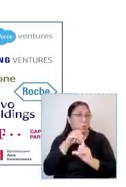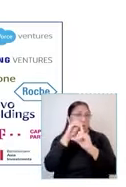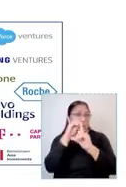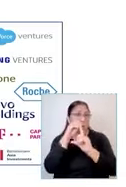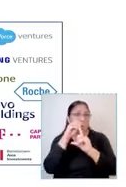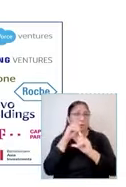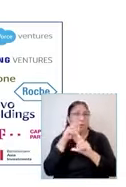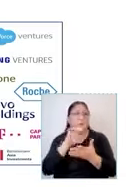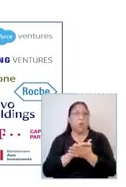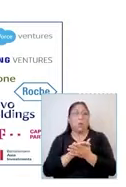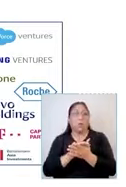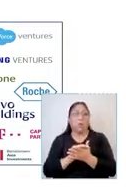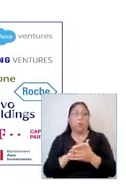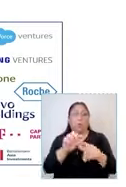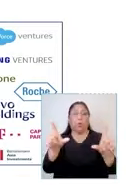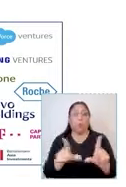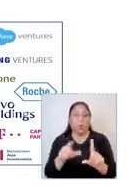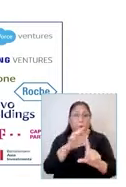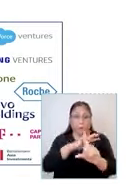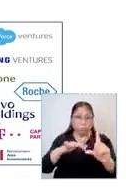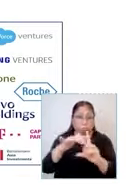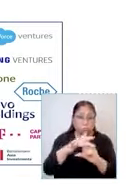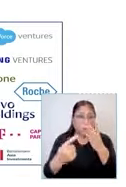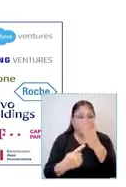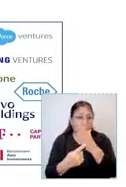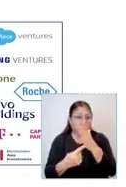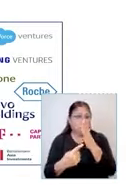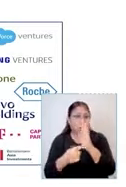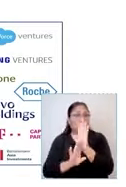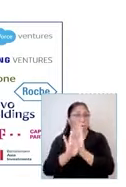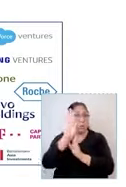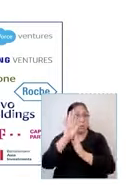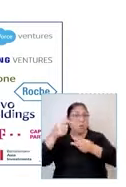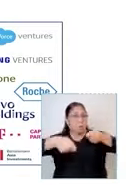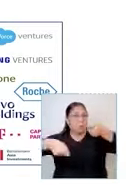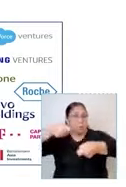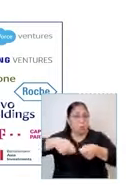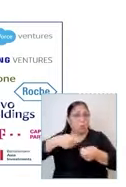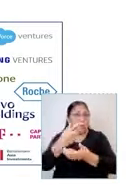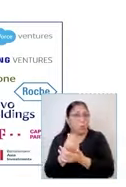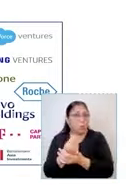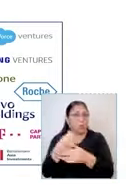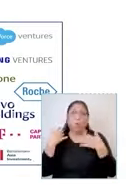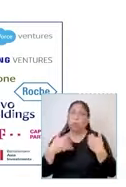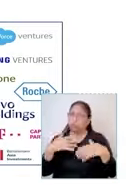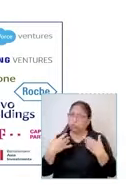las startups de crecimiento y sus montos de inversión son notables.